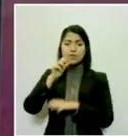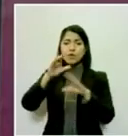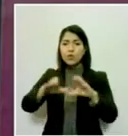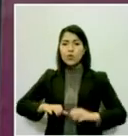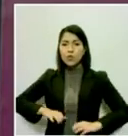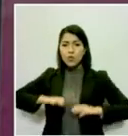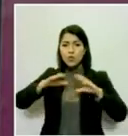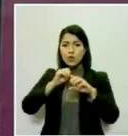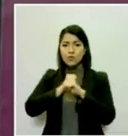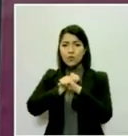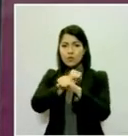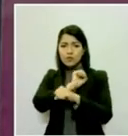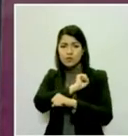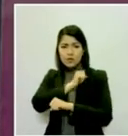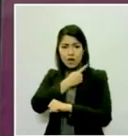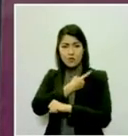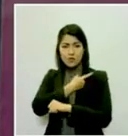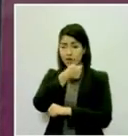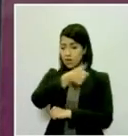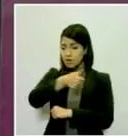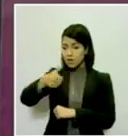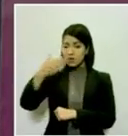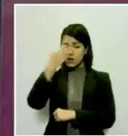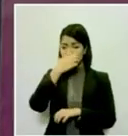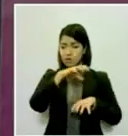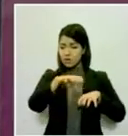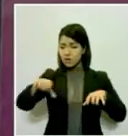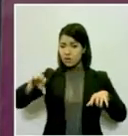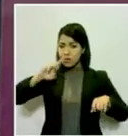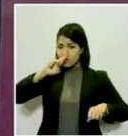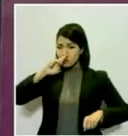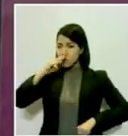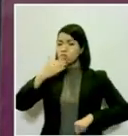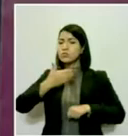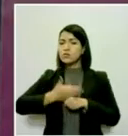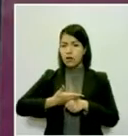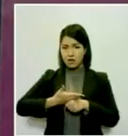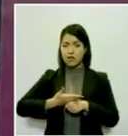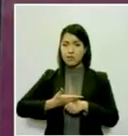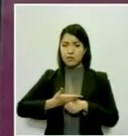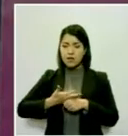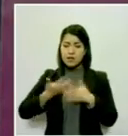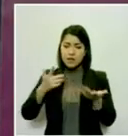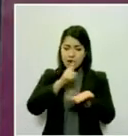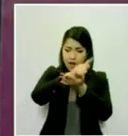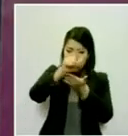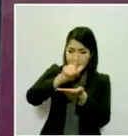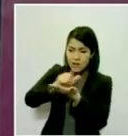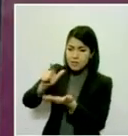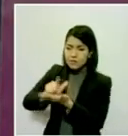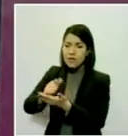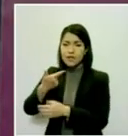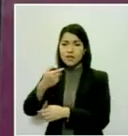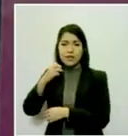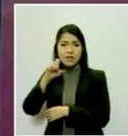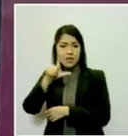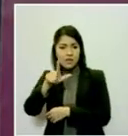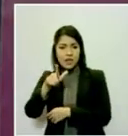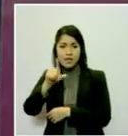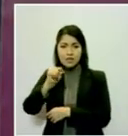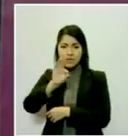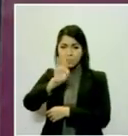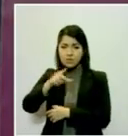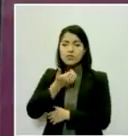filtros sanitarios. Cada plantel se hace responsable de estar sanitizando, de estar aplicando gel, de que los